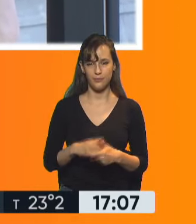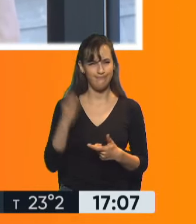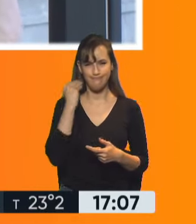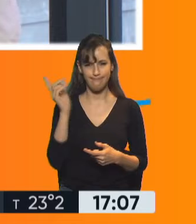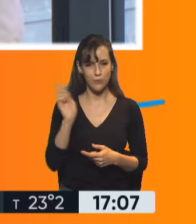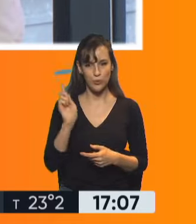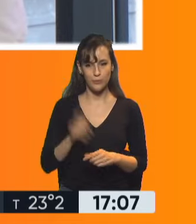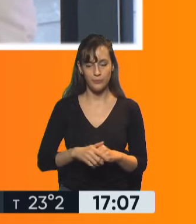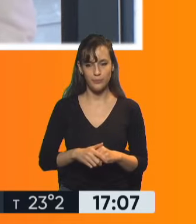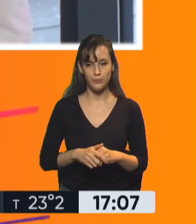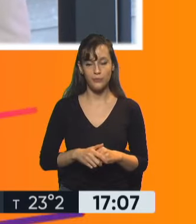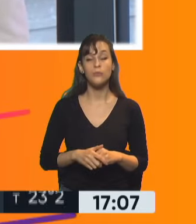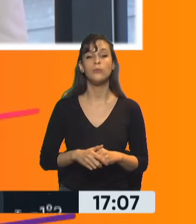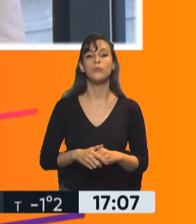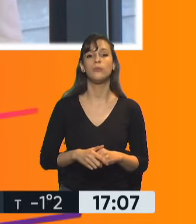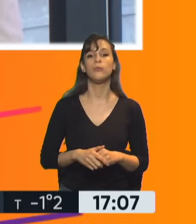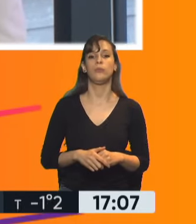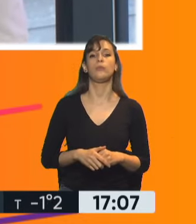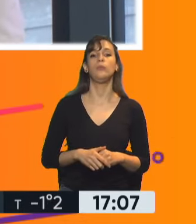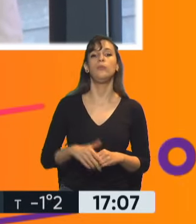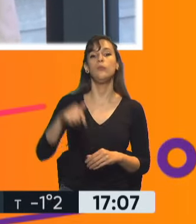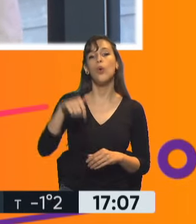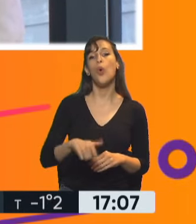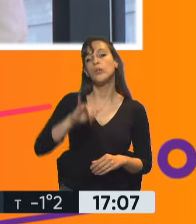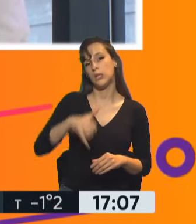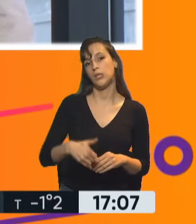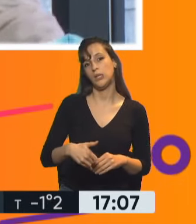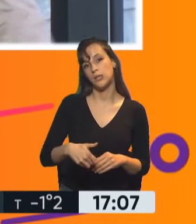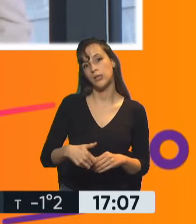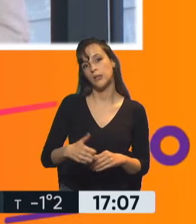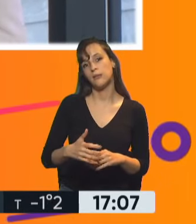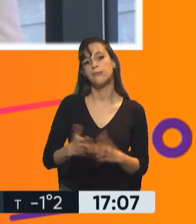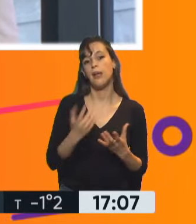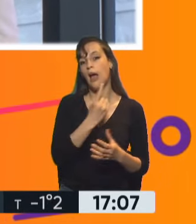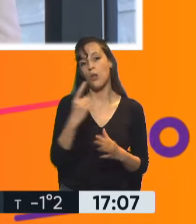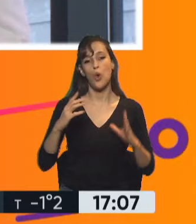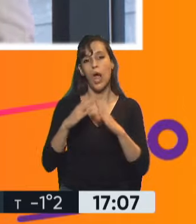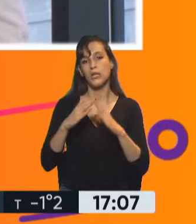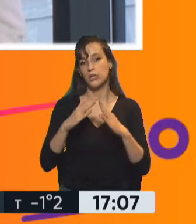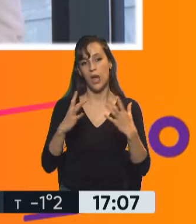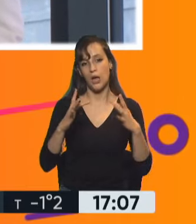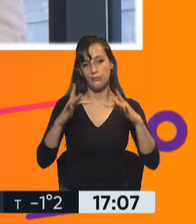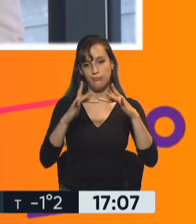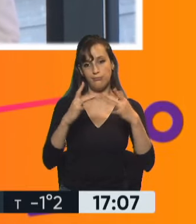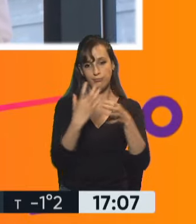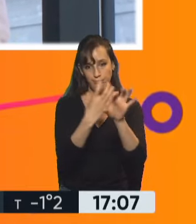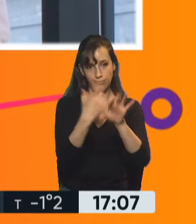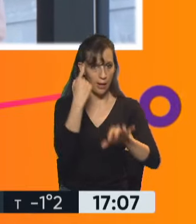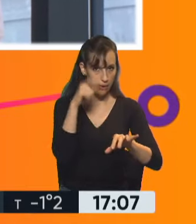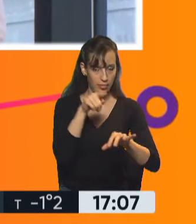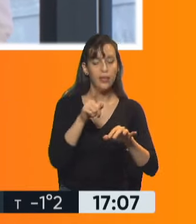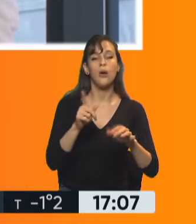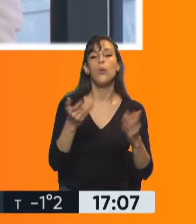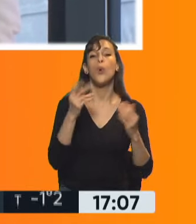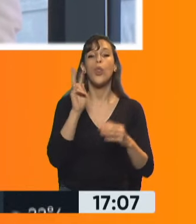Sí, hoy a la distancia, porque no podemos hacerlo de otra manera, pero sí, 7.000 talleres, tienen que entrar en la página de PAMI, donde pueden ver